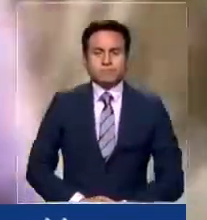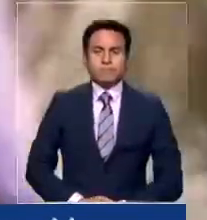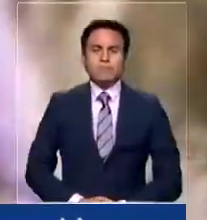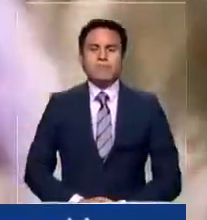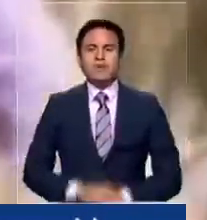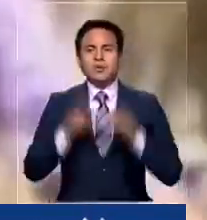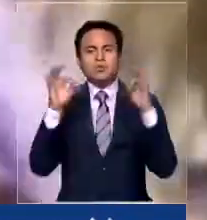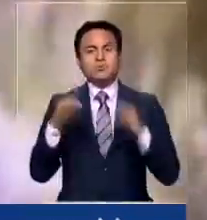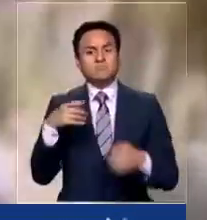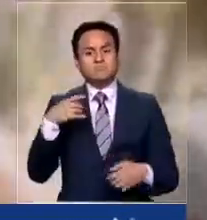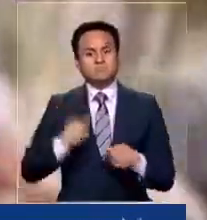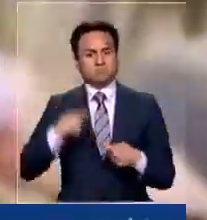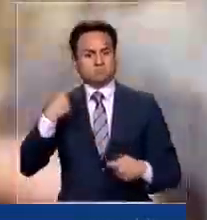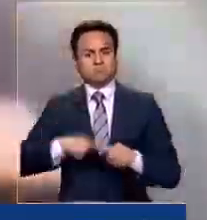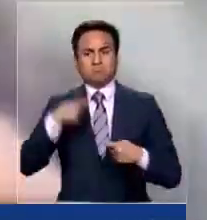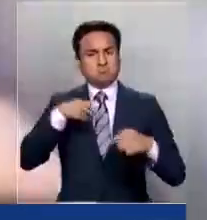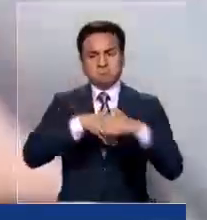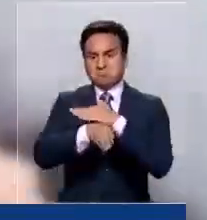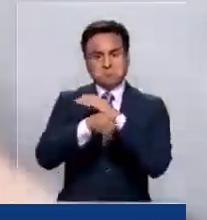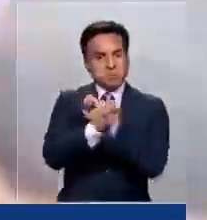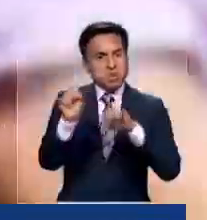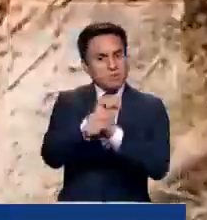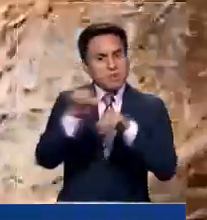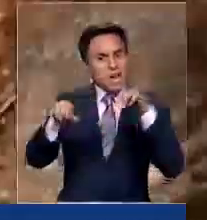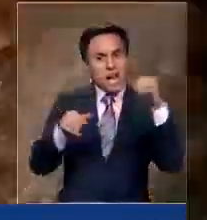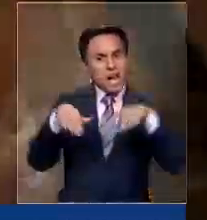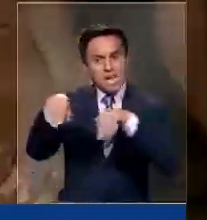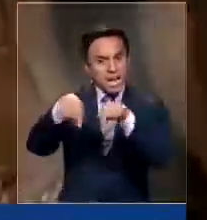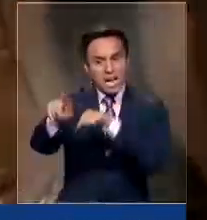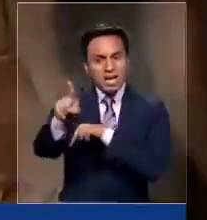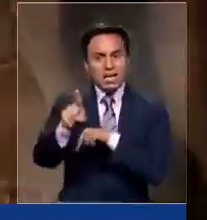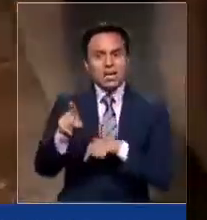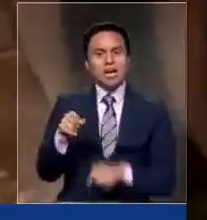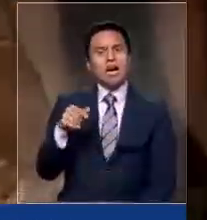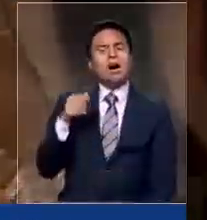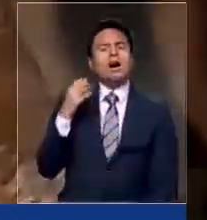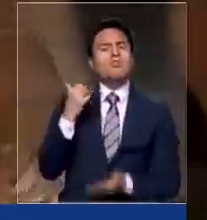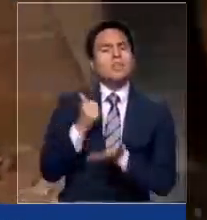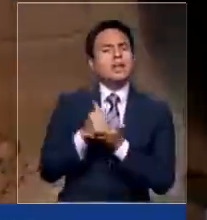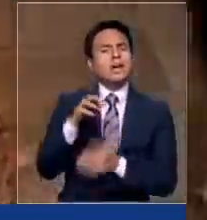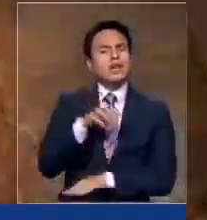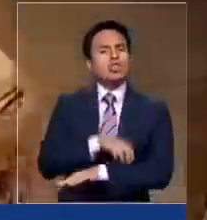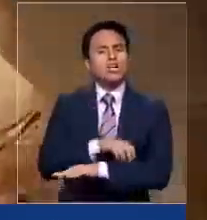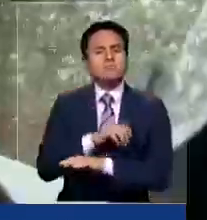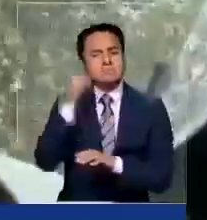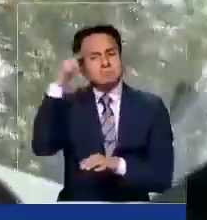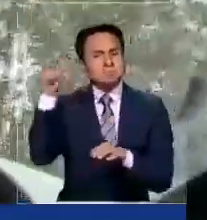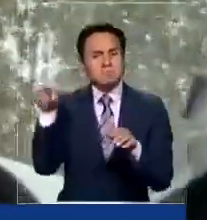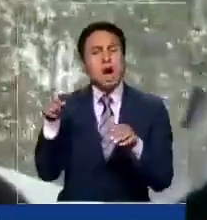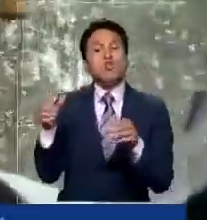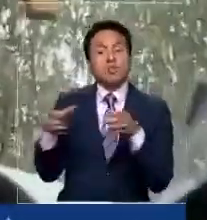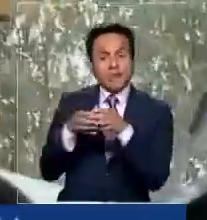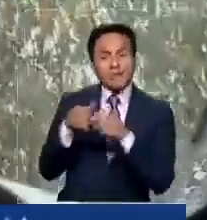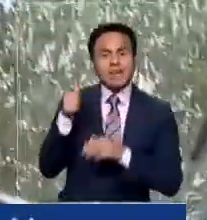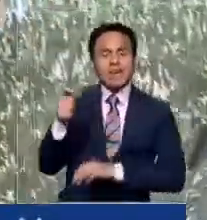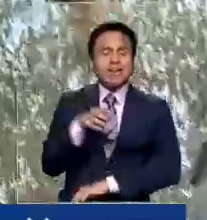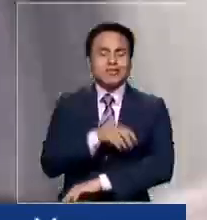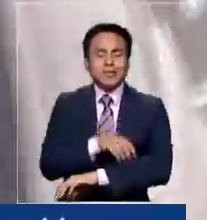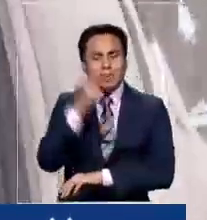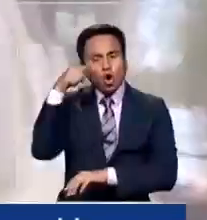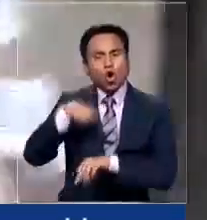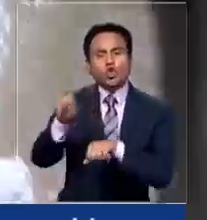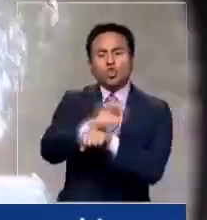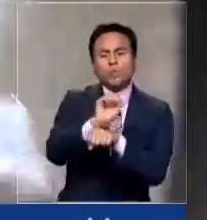frente a la negativa de dejarnos ingresar a la playa junto a la autoridad regional decidimos regresar al vehículo otro automóvil de la familia